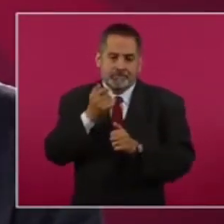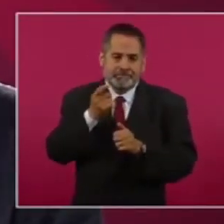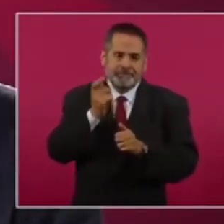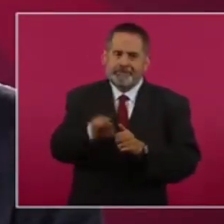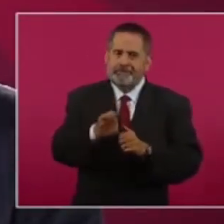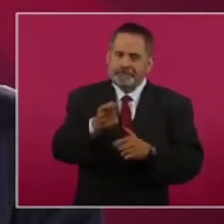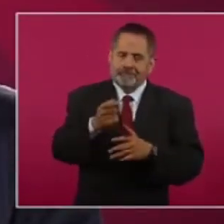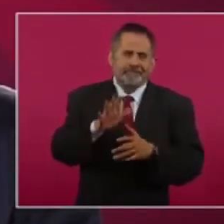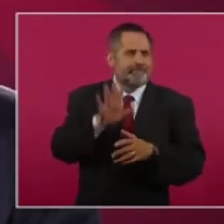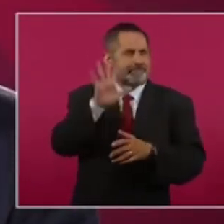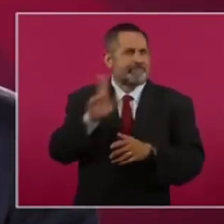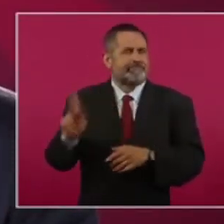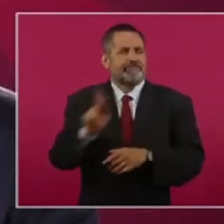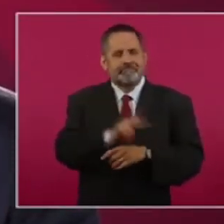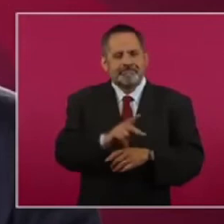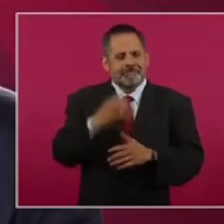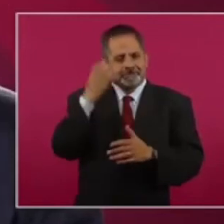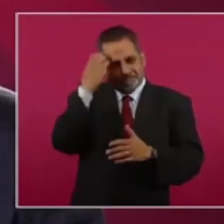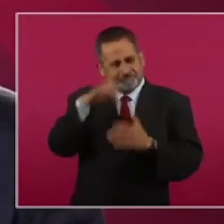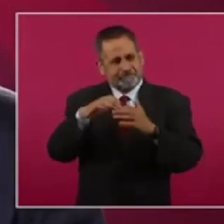crímenes,